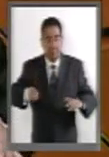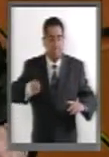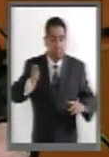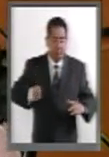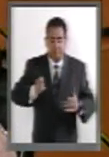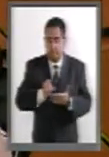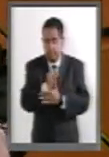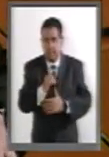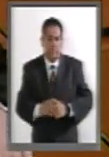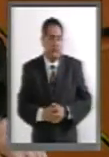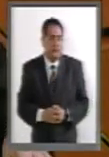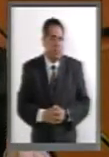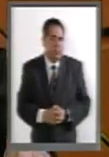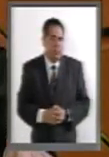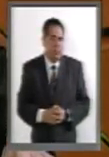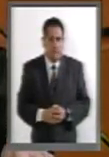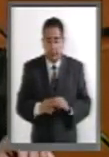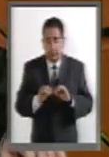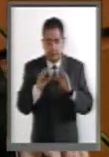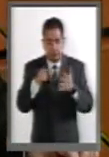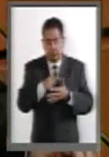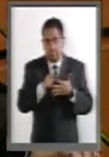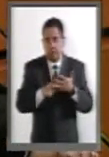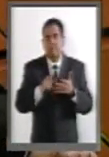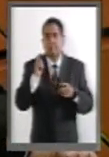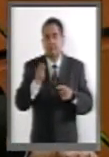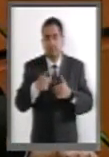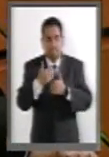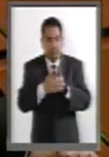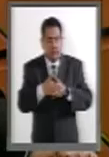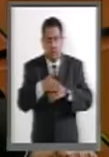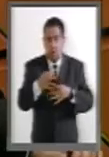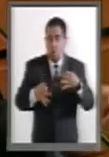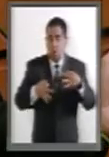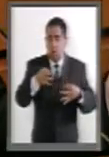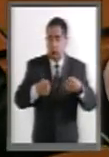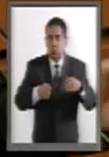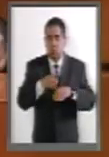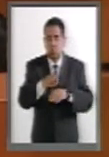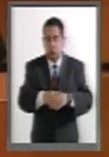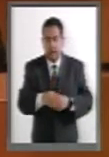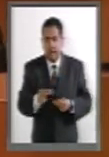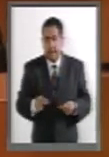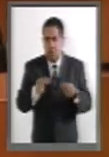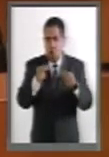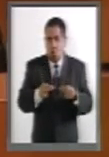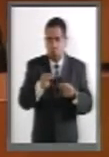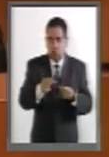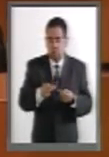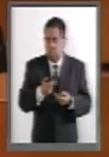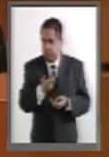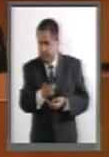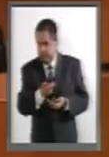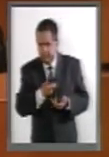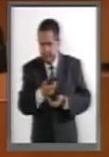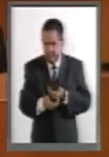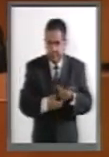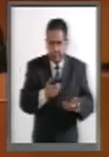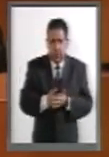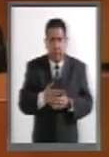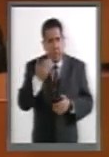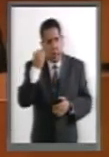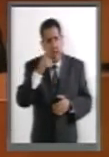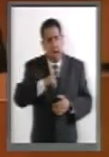emita. Sin duda alguna, esto va a traer que los juicios en materia mercantil ya no se alarguen tanto tiempo, que podamos